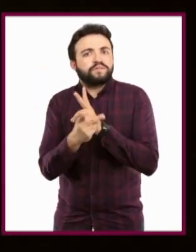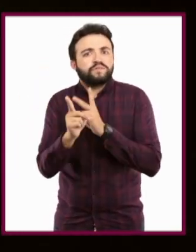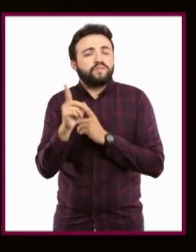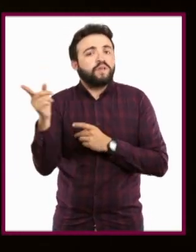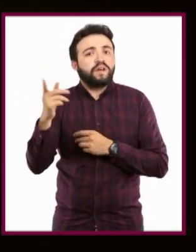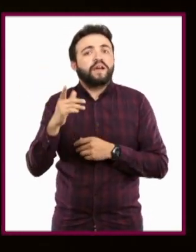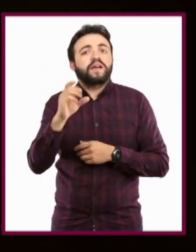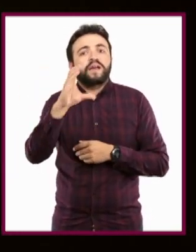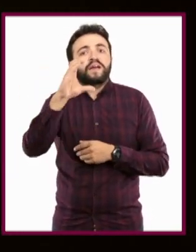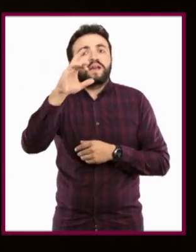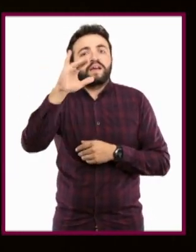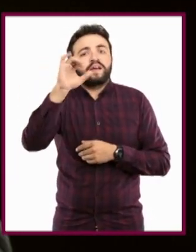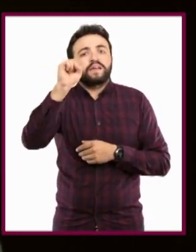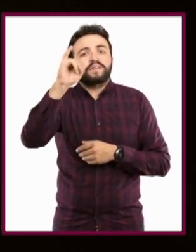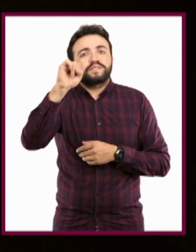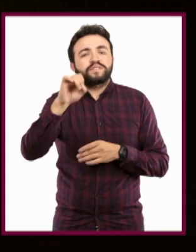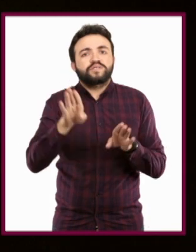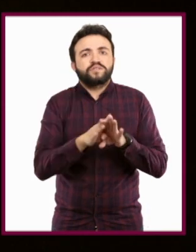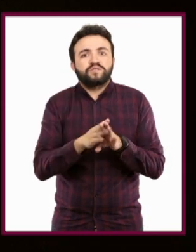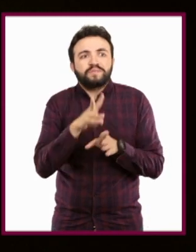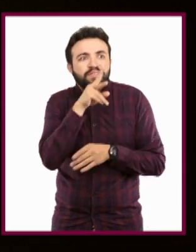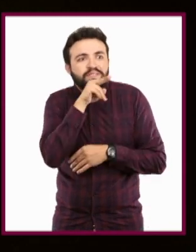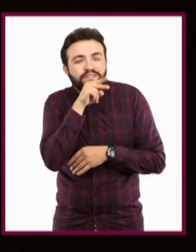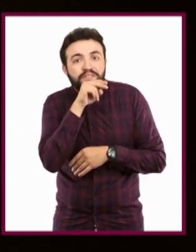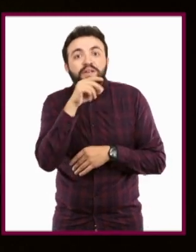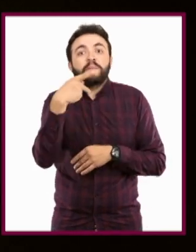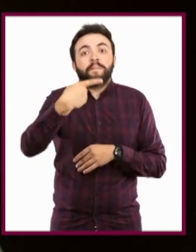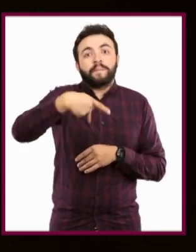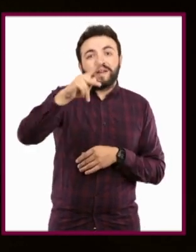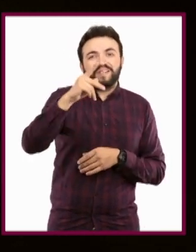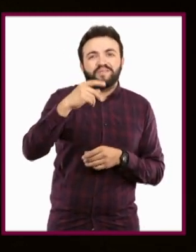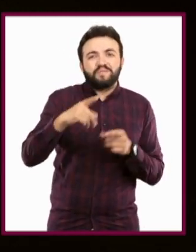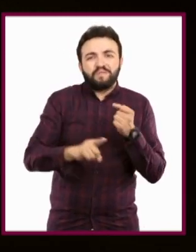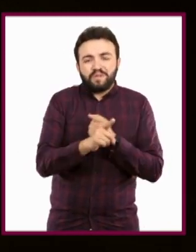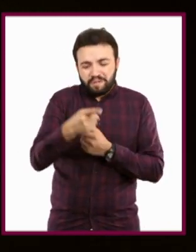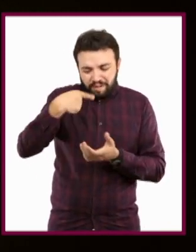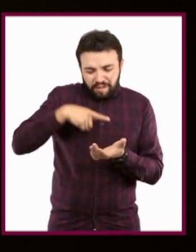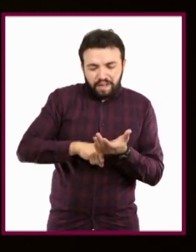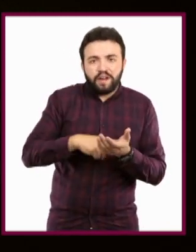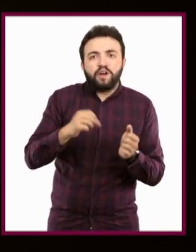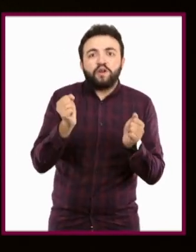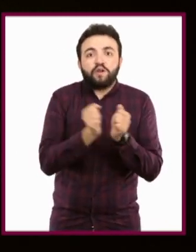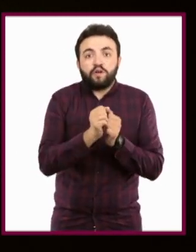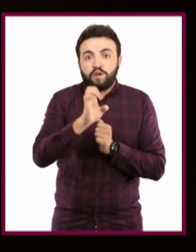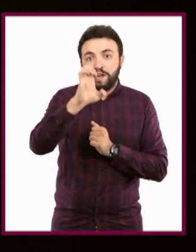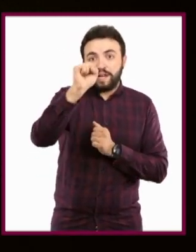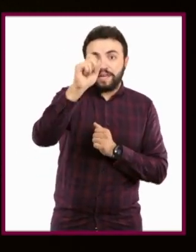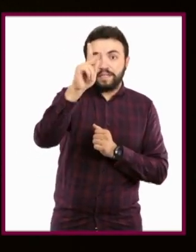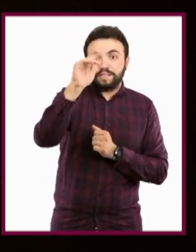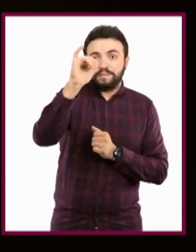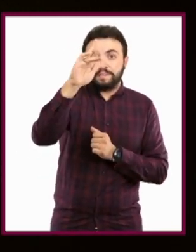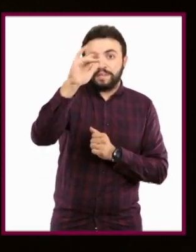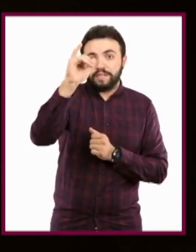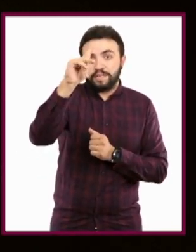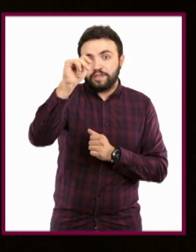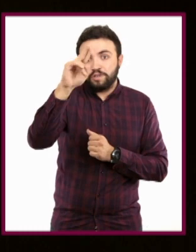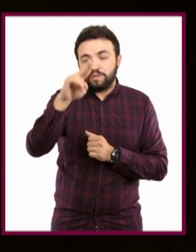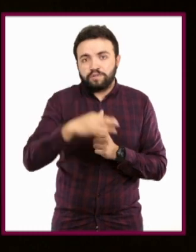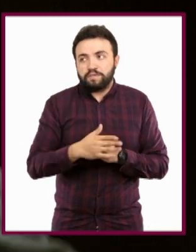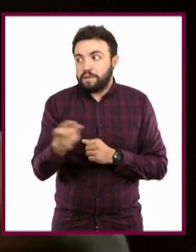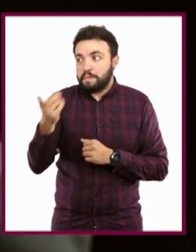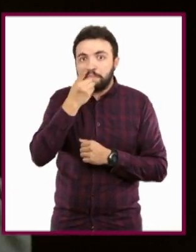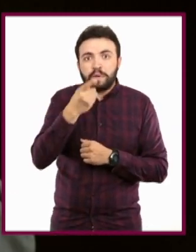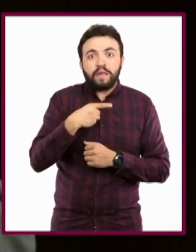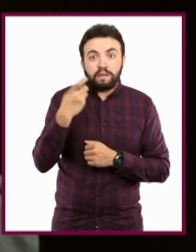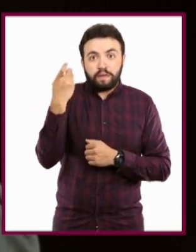espiritual. Me interesó muchísimo el tema. Yo quiero ser espiritualmente inteligente. Julie me dijo que las personas que lo son siempre